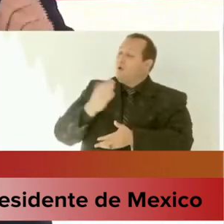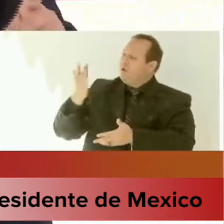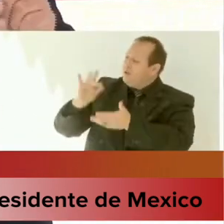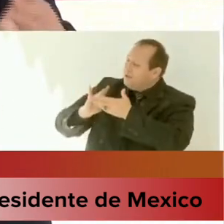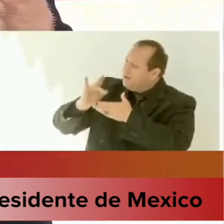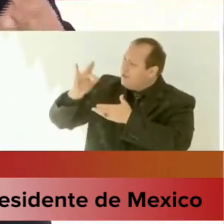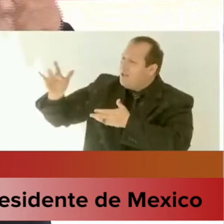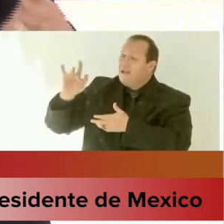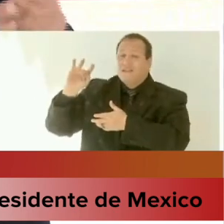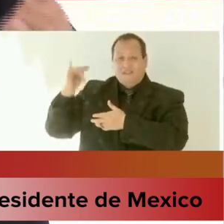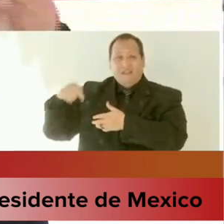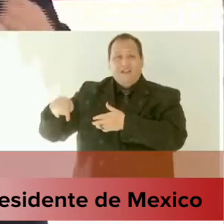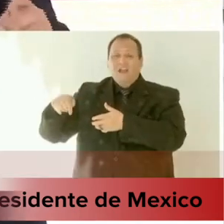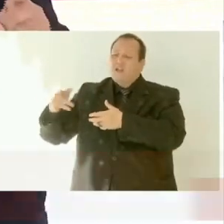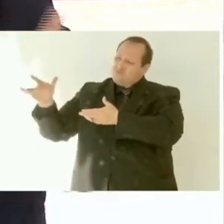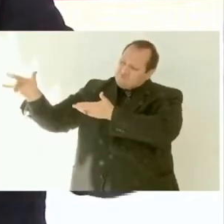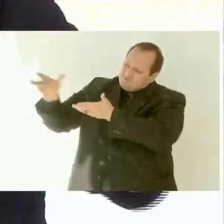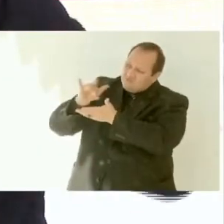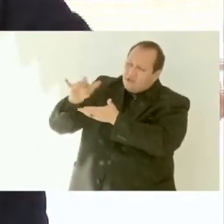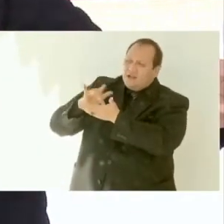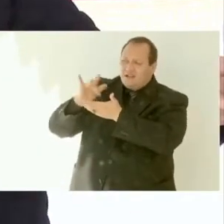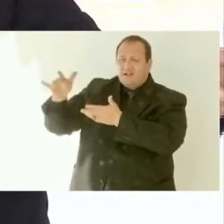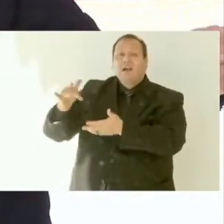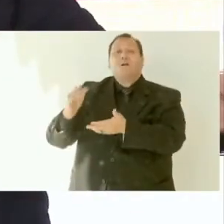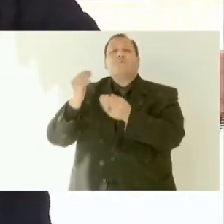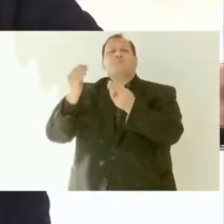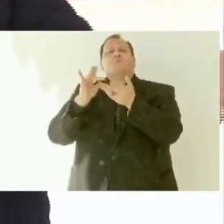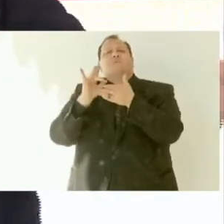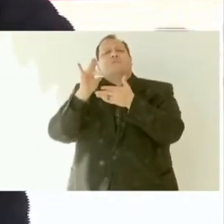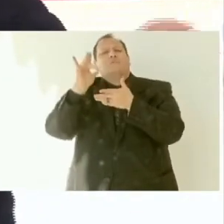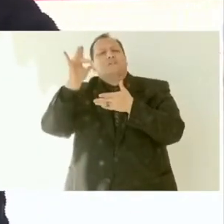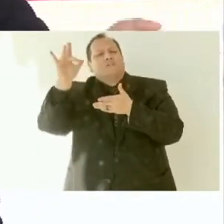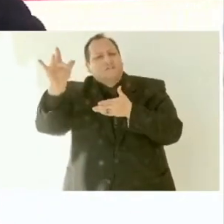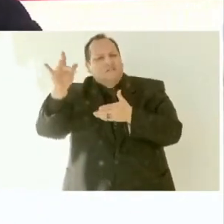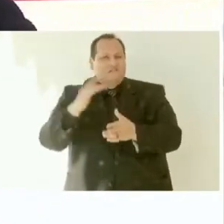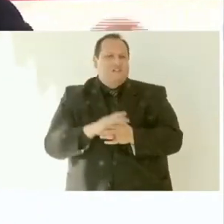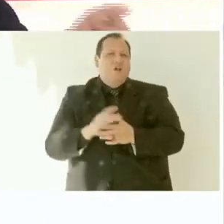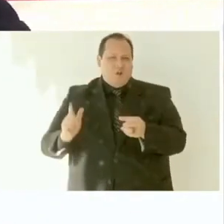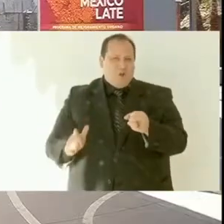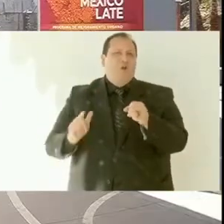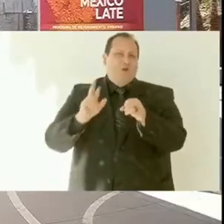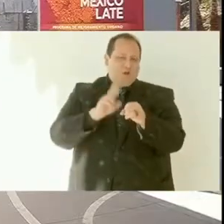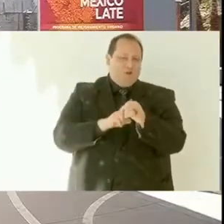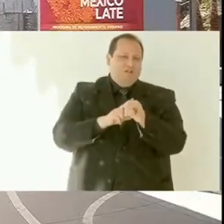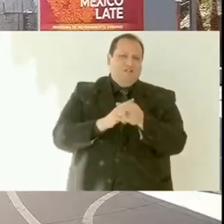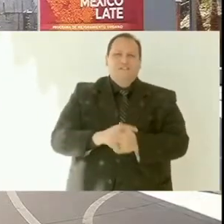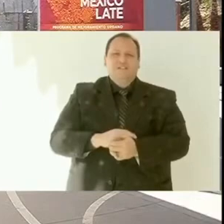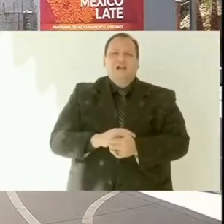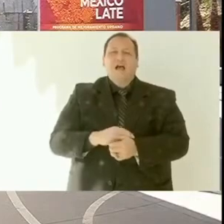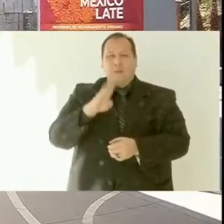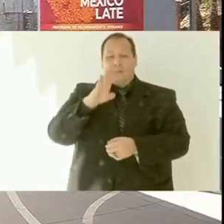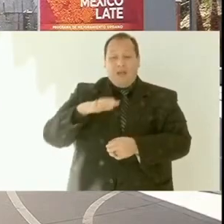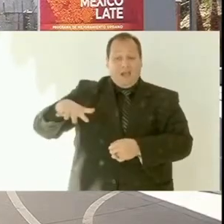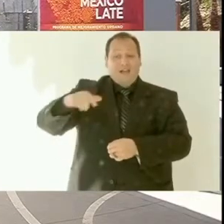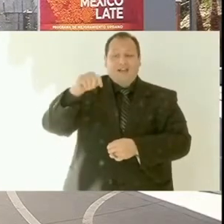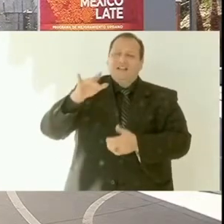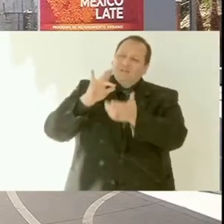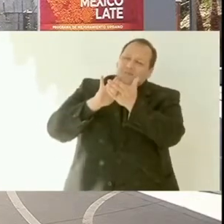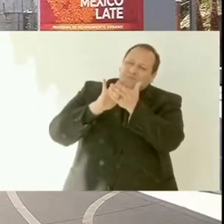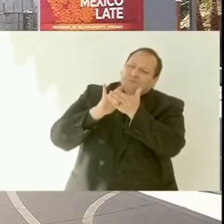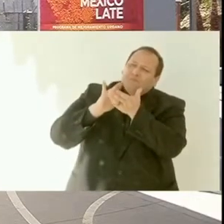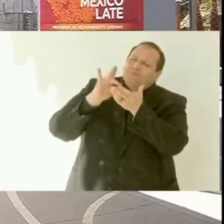municipal de Tijuana por su apoyo. Muchas gracias al gobernador de Baja